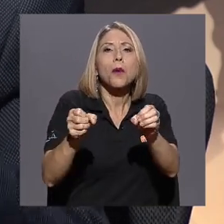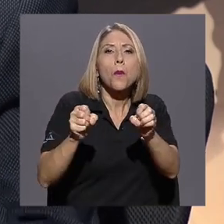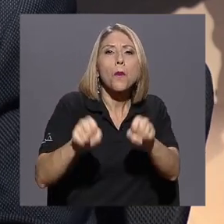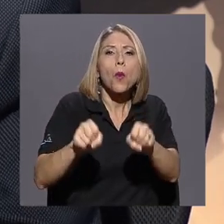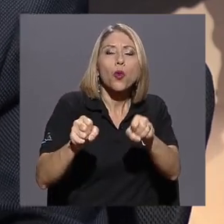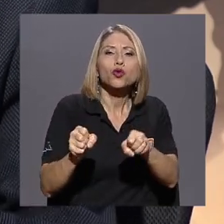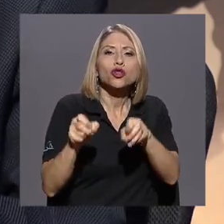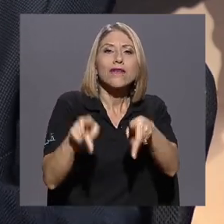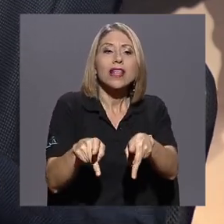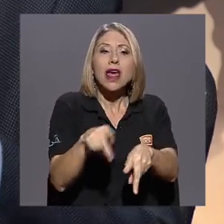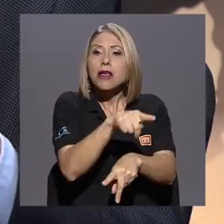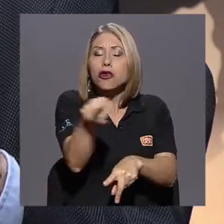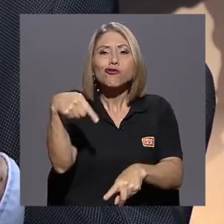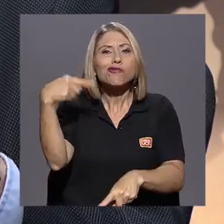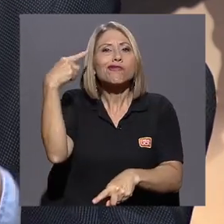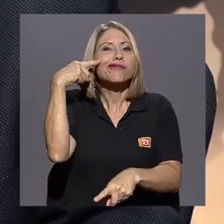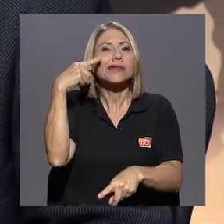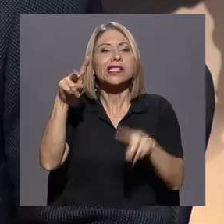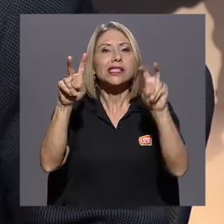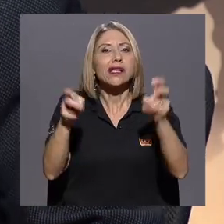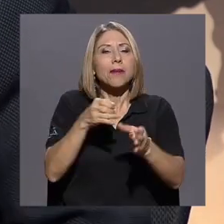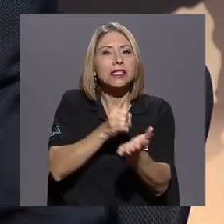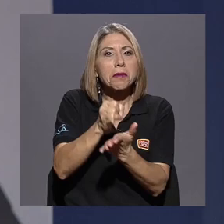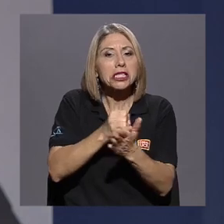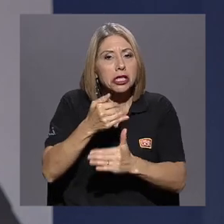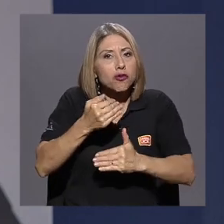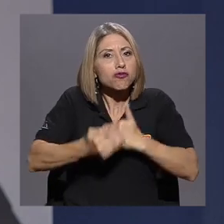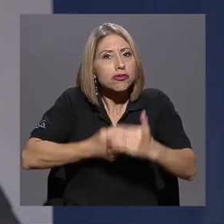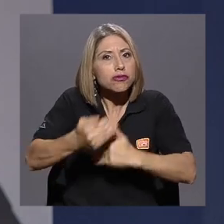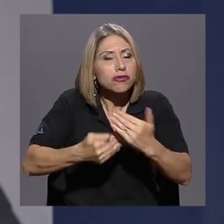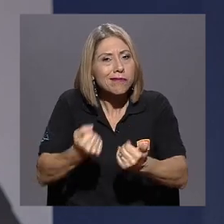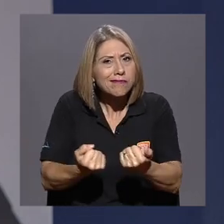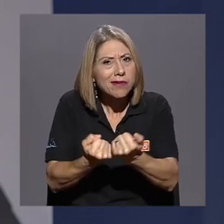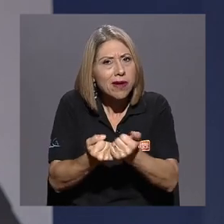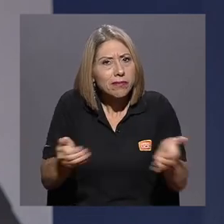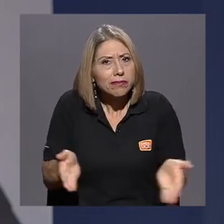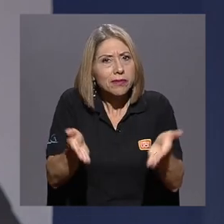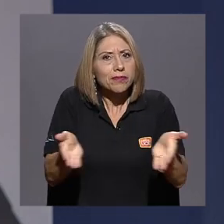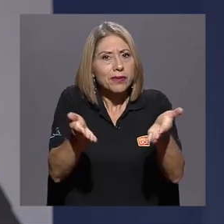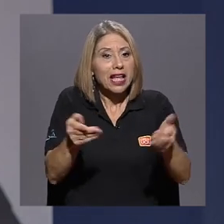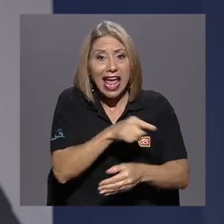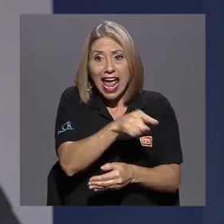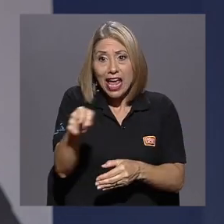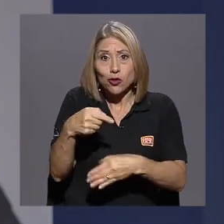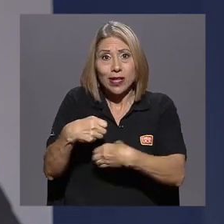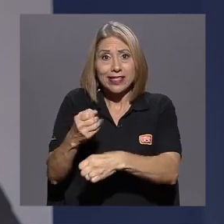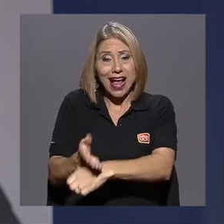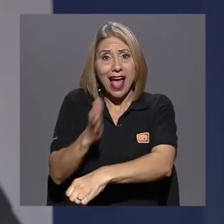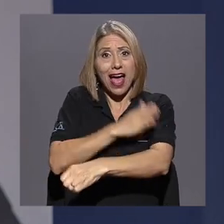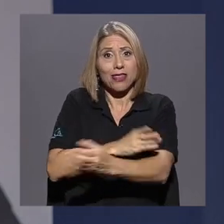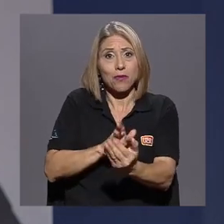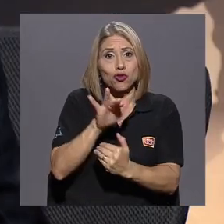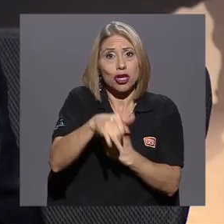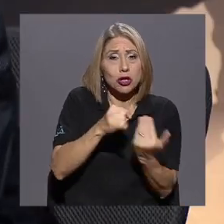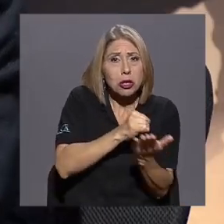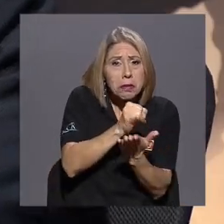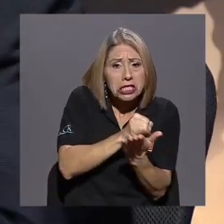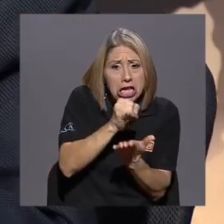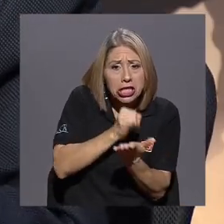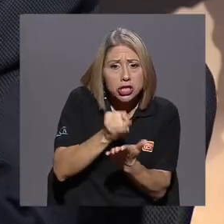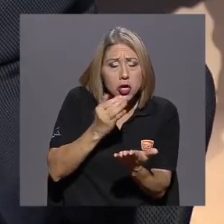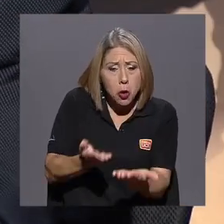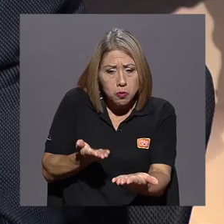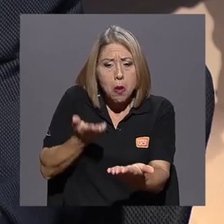sus temas de investigación y de llevarlos adelante. Y eso desde el inicio, postulan con un anteproyecto de investigación, trabajamos